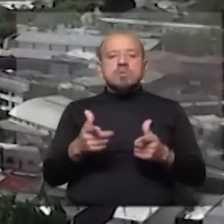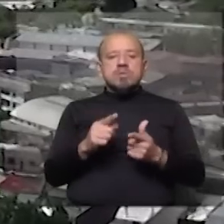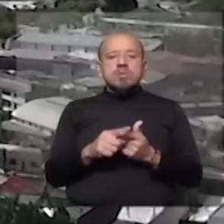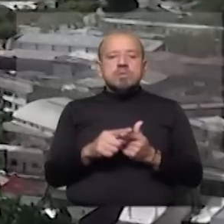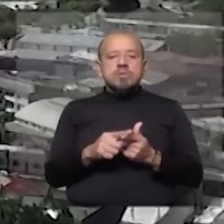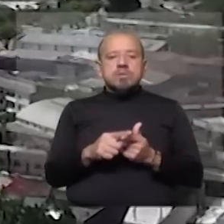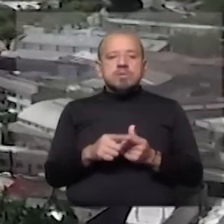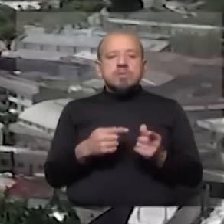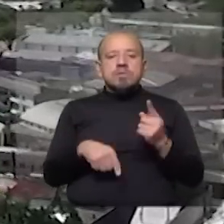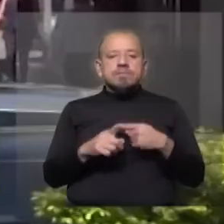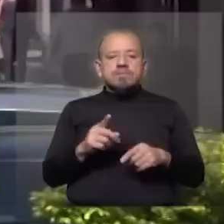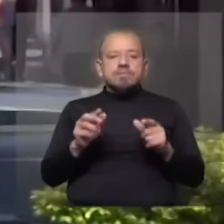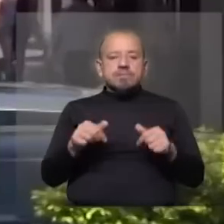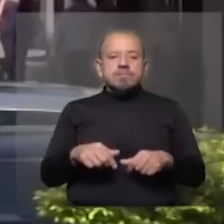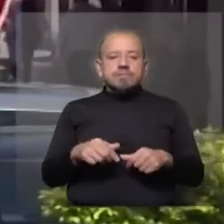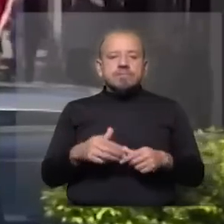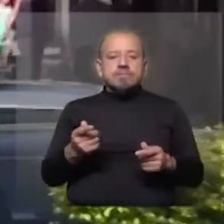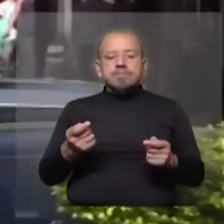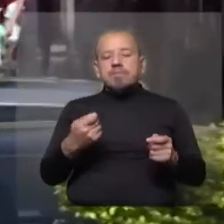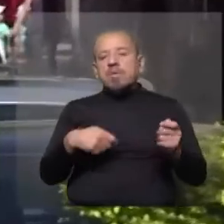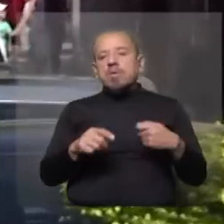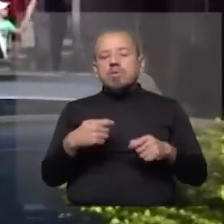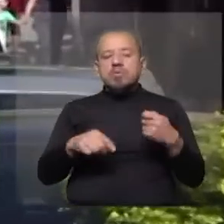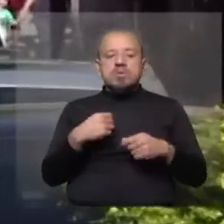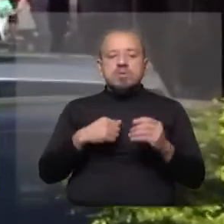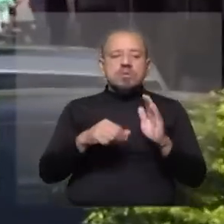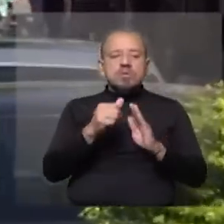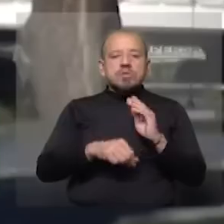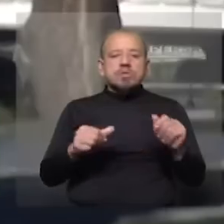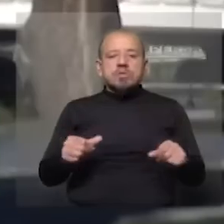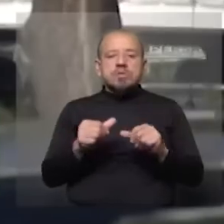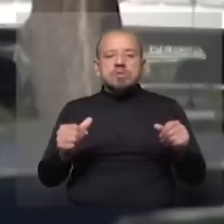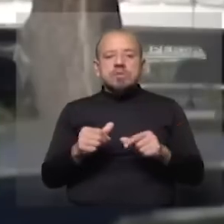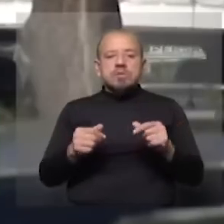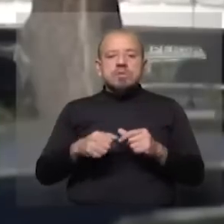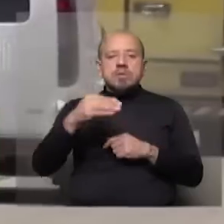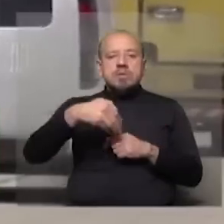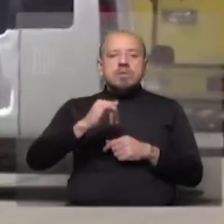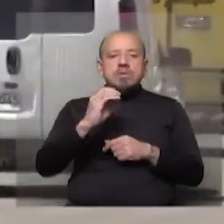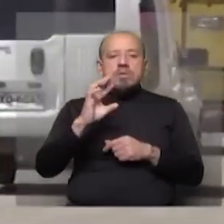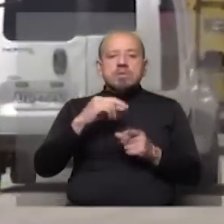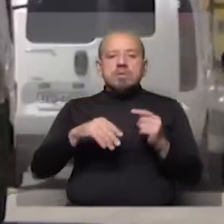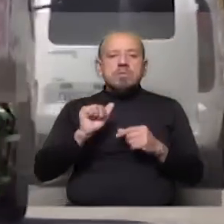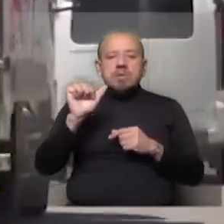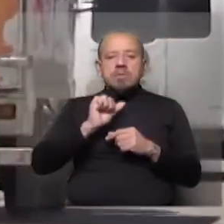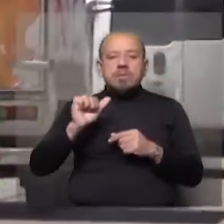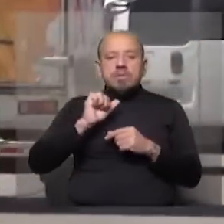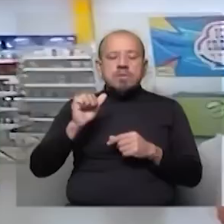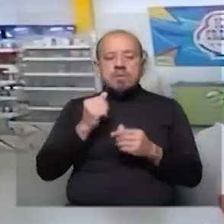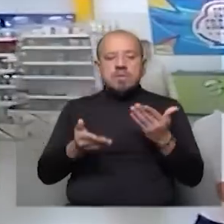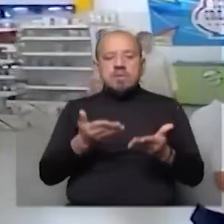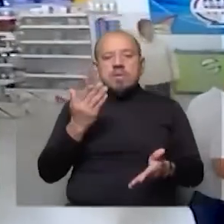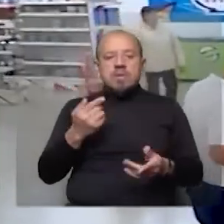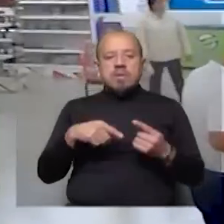la escasa dinámica de consumo local los comerciantes fronterizos solicitan la implementación de micro importaciones para pequeñas empresas aumentos a los